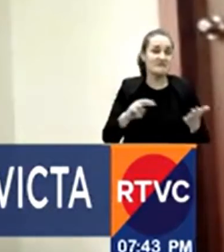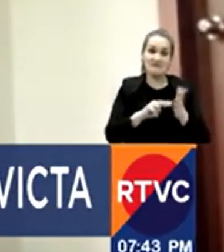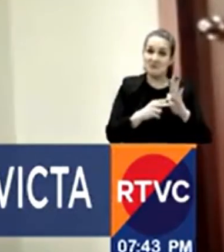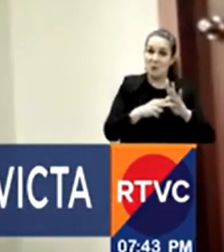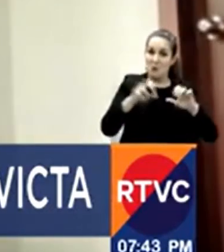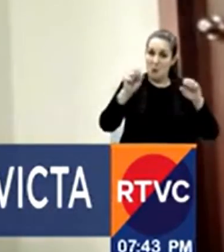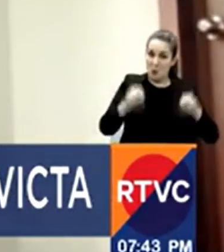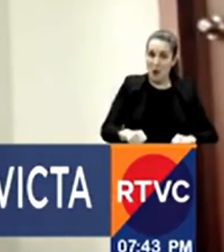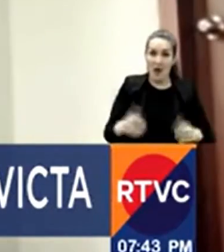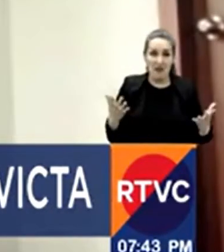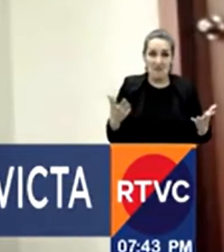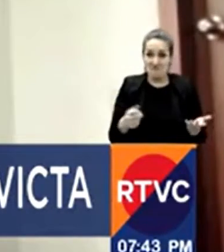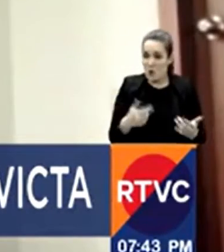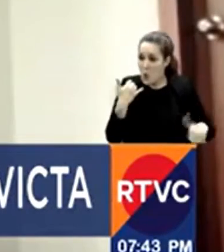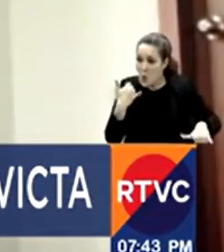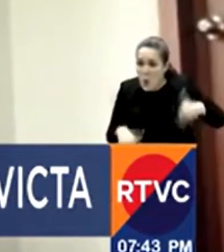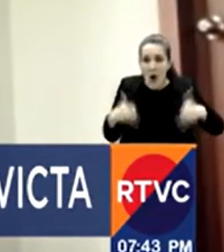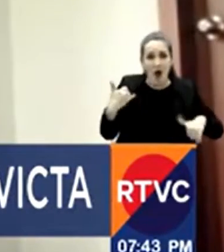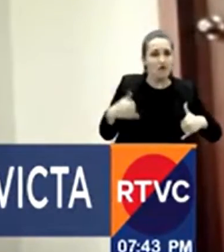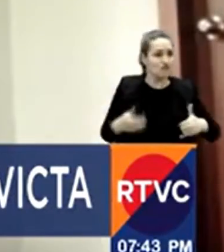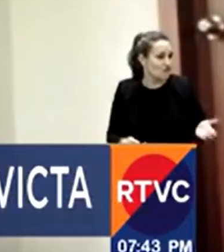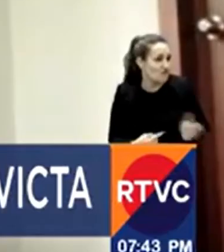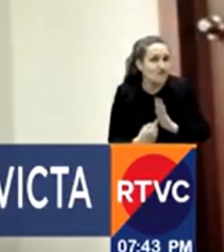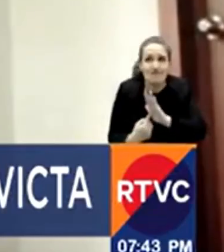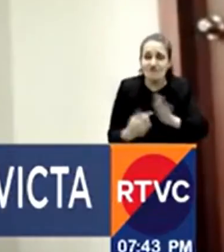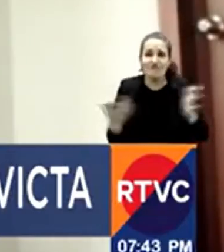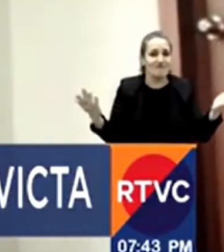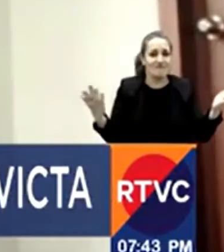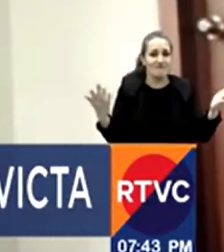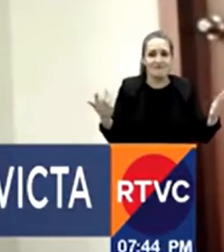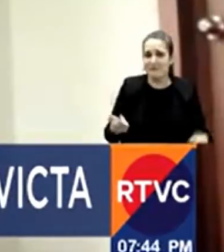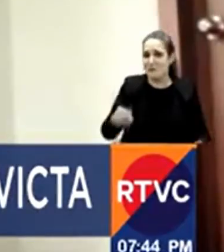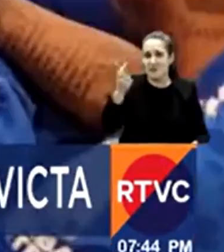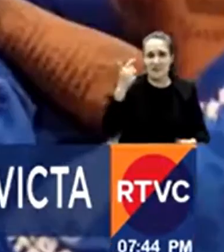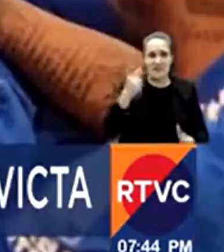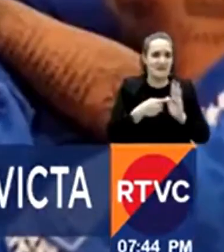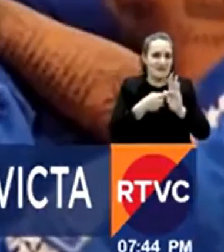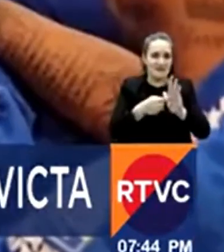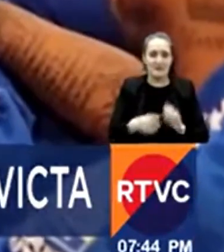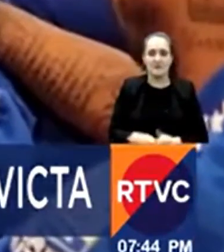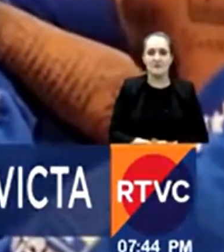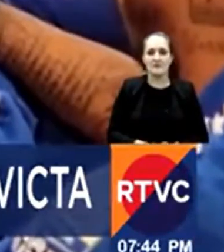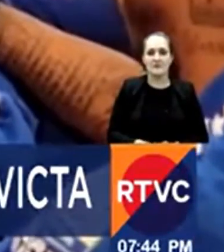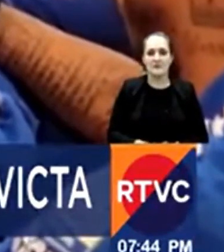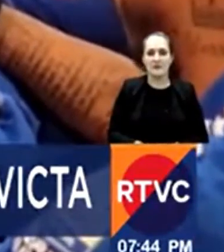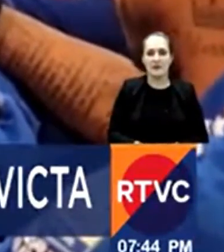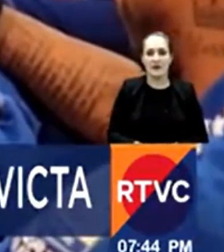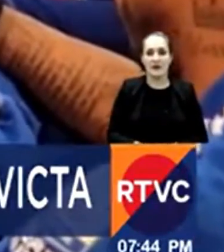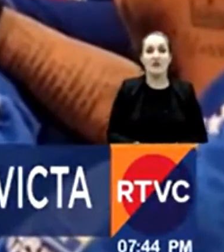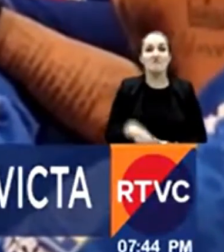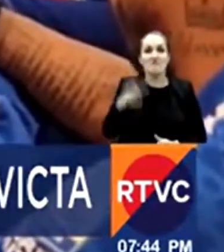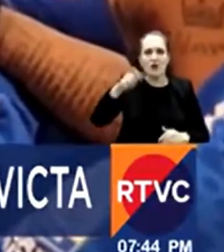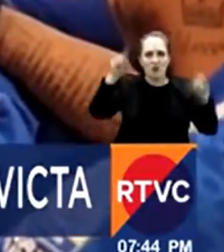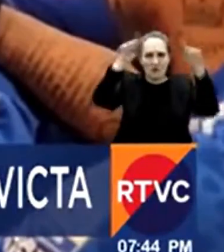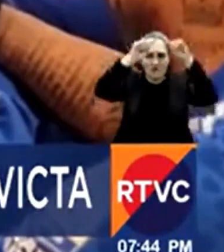todo ese show, hay que continúe, pero en un momento voy a sobrarme por encima del rival. No solo es un estandarte bajo los 3 palos, también es uno